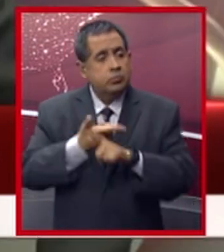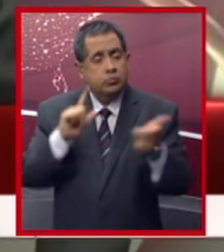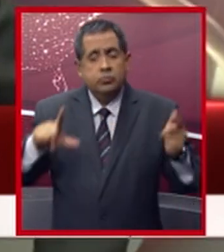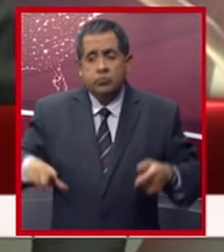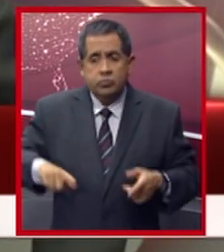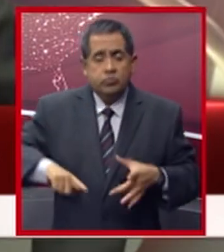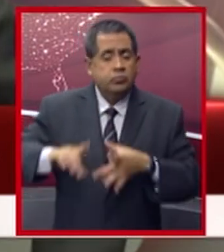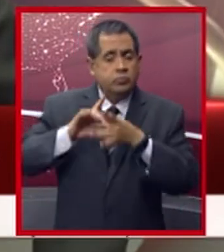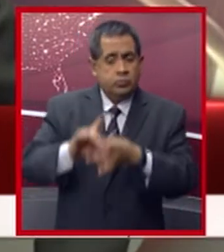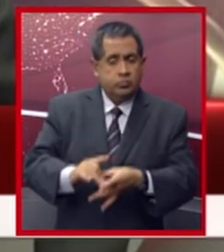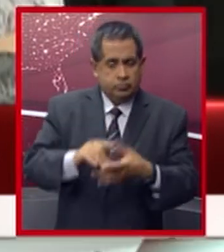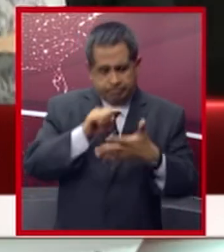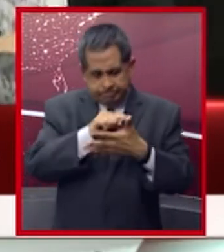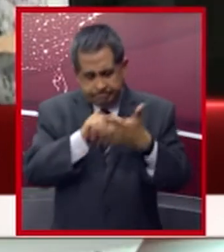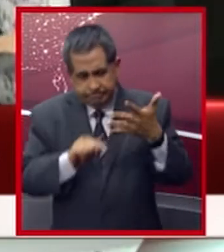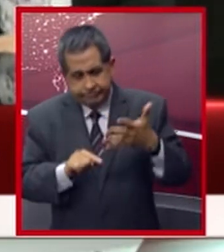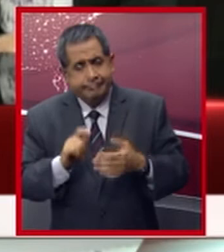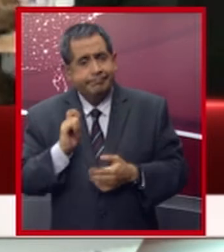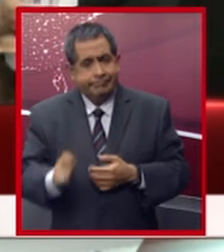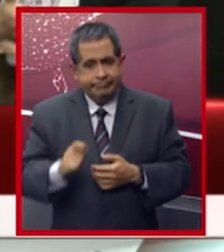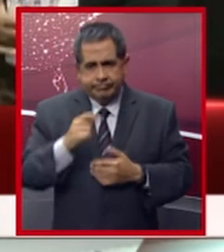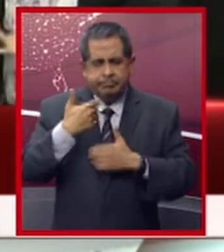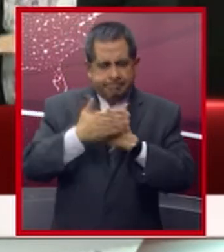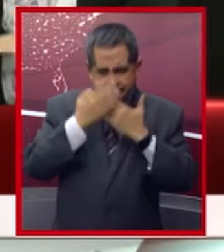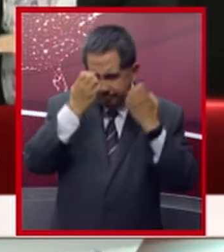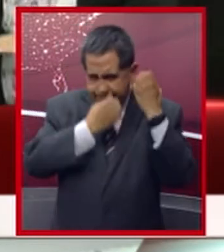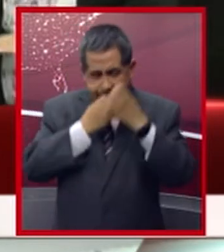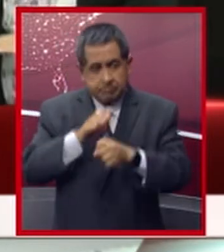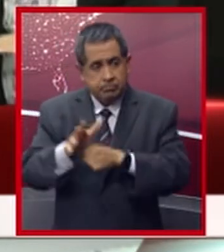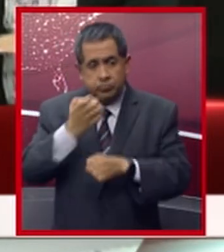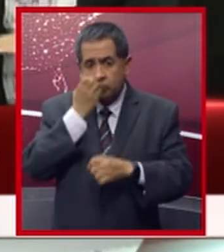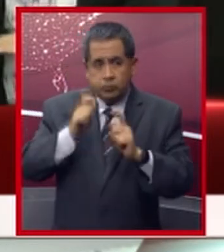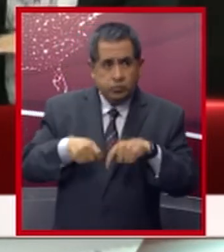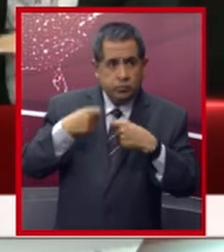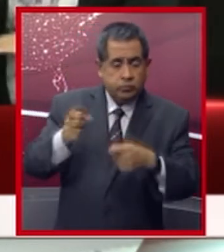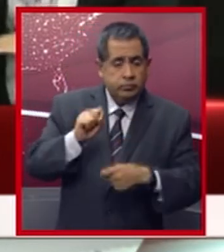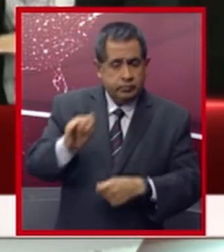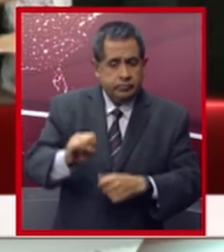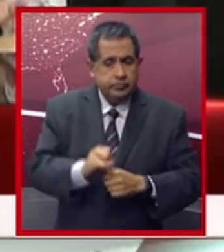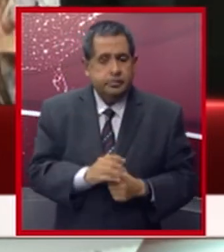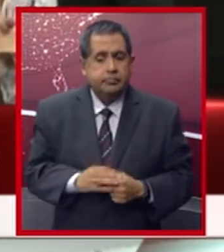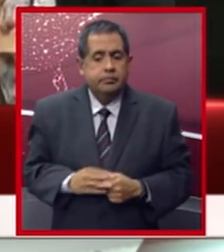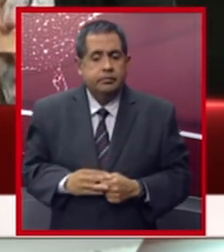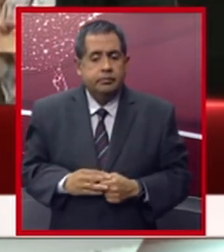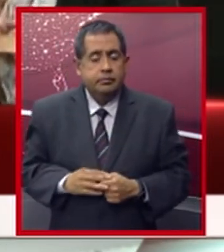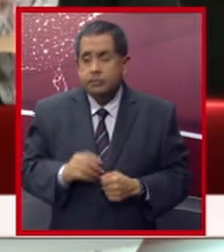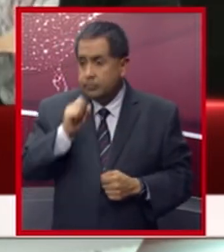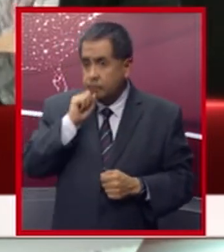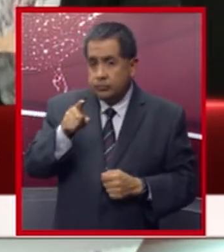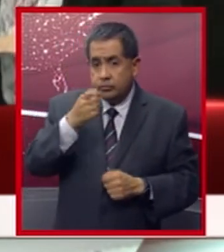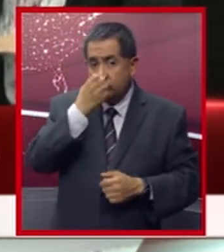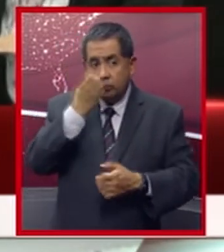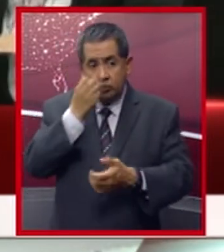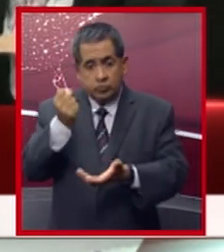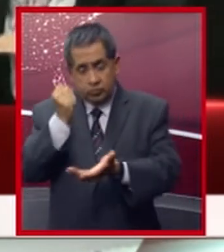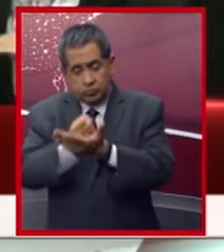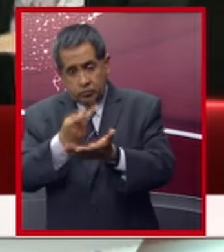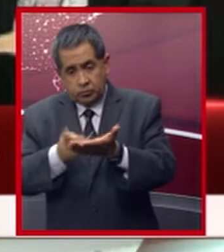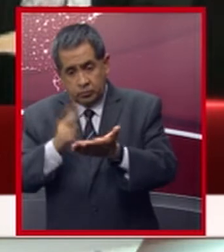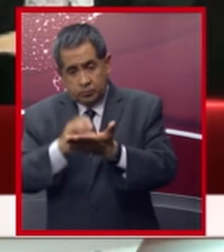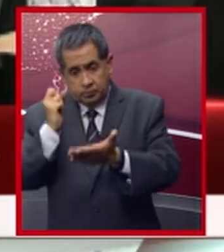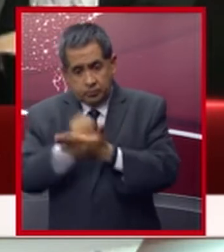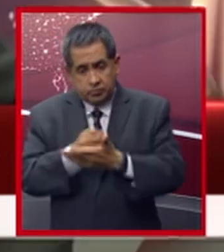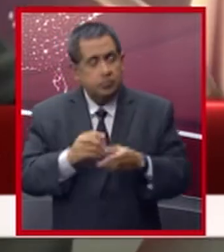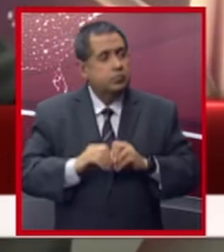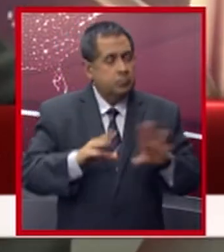esta no por esto y por esto, y se revisarán. Pero también va a ser público lo que revaliden las escuelas, que le están